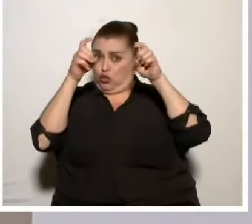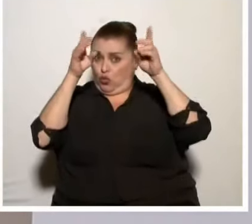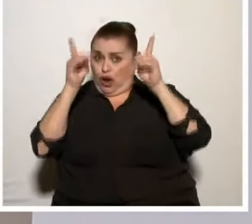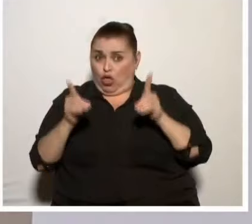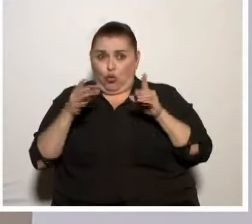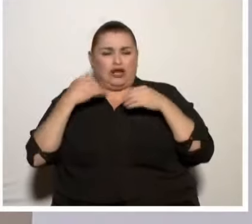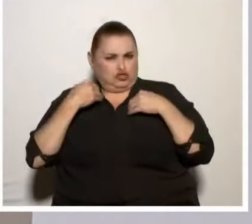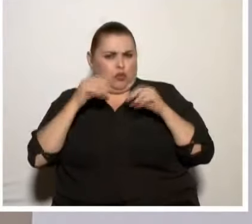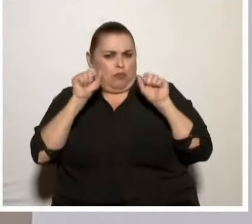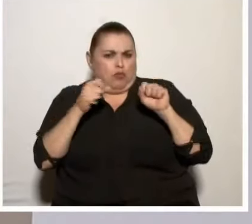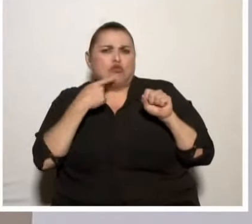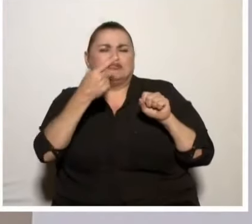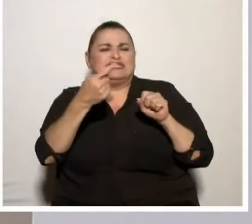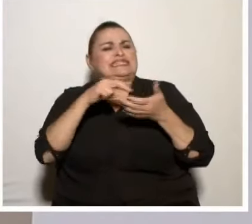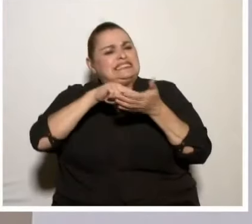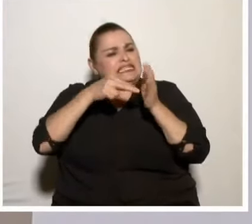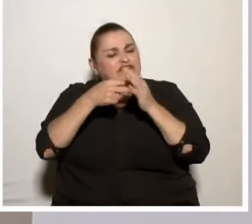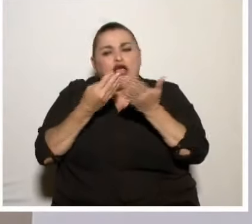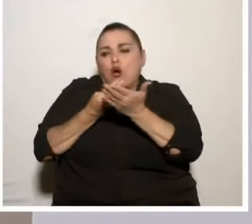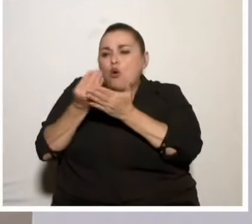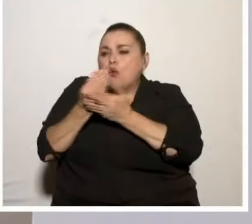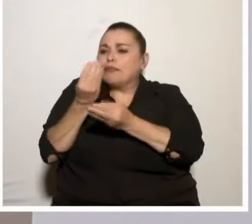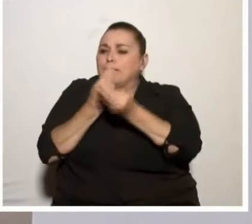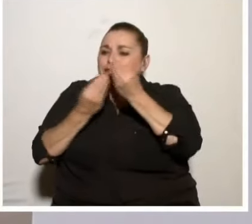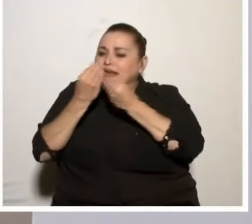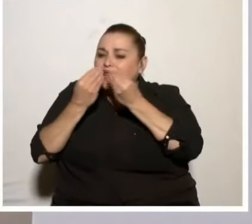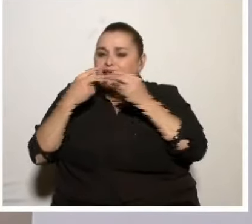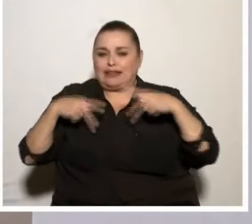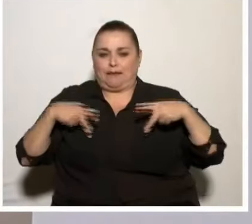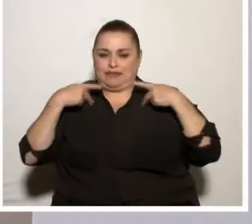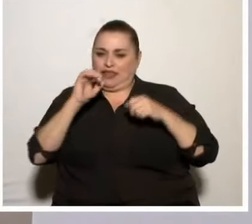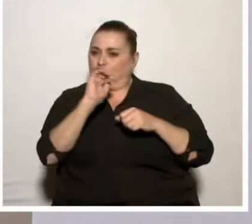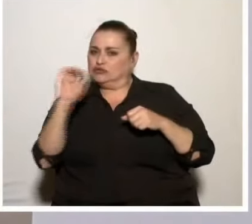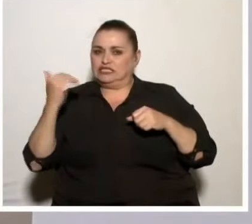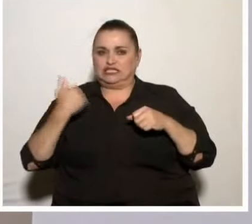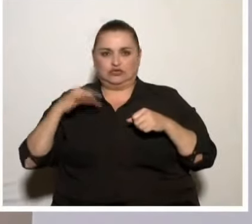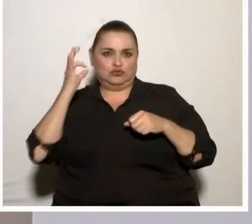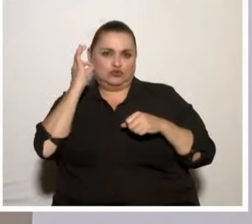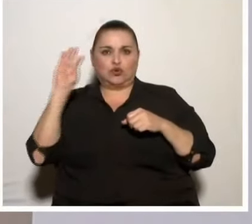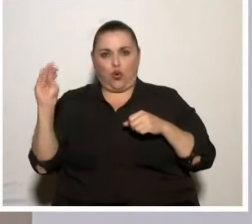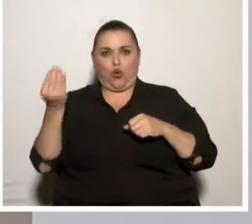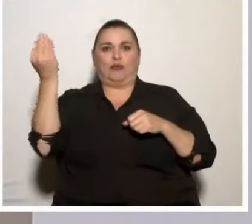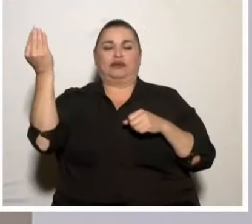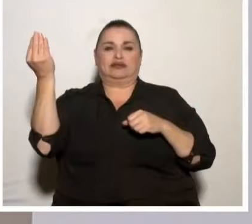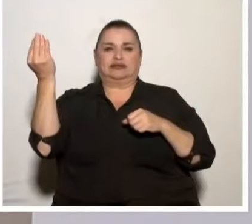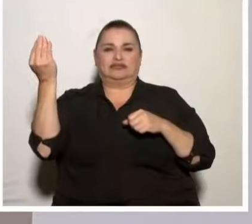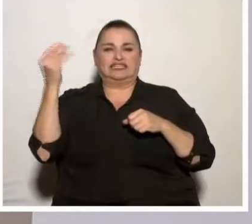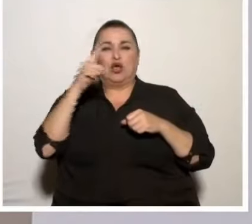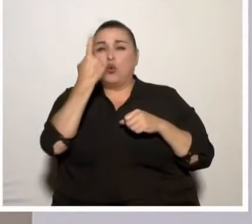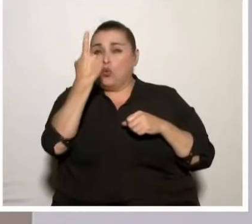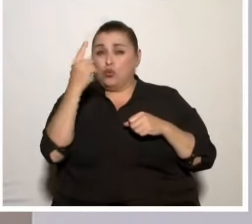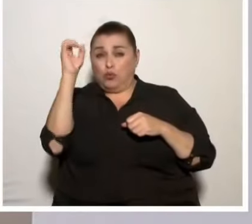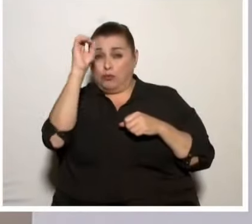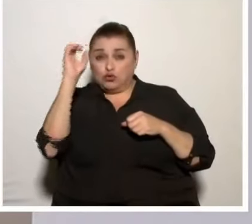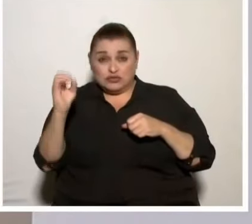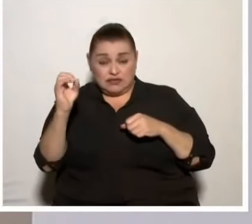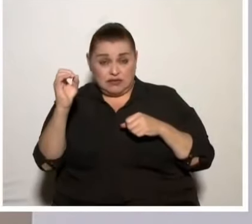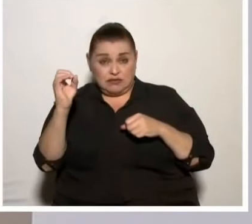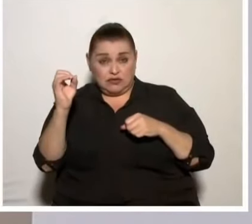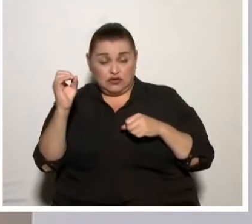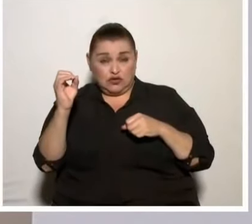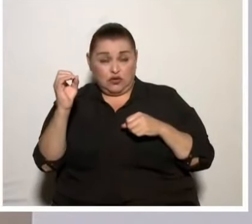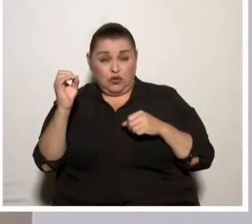que significan meriendas en la vida de los niños y de las niñas y de los jóvenes, y ese 1%